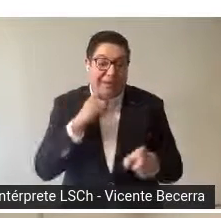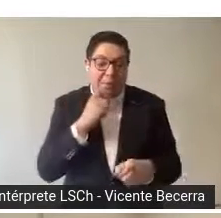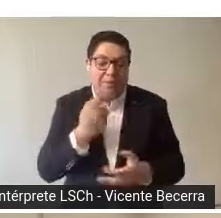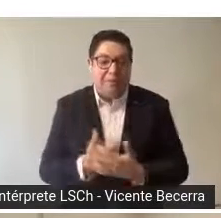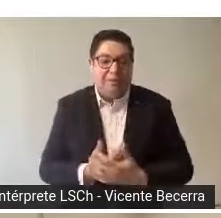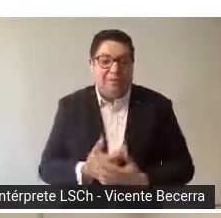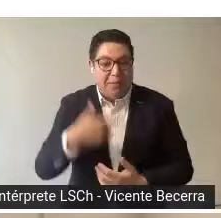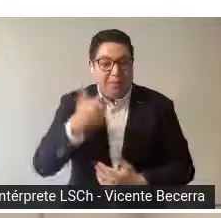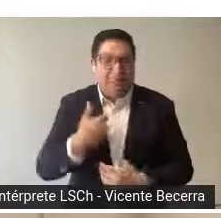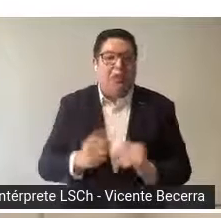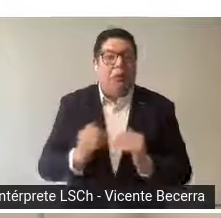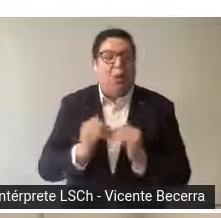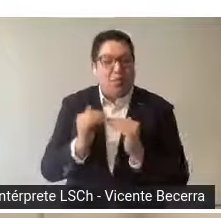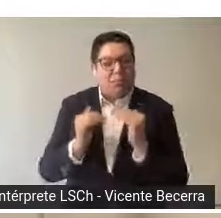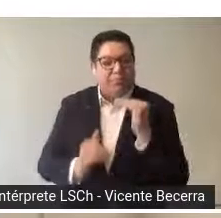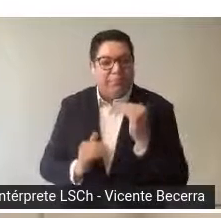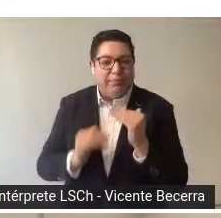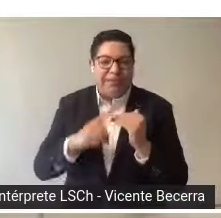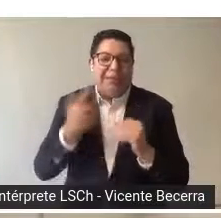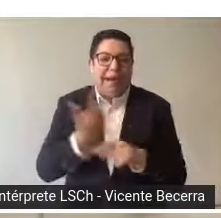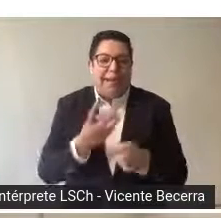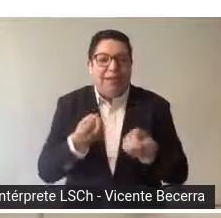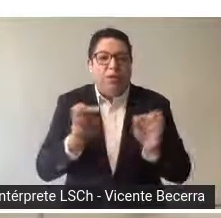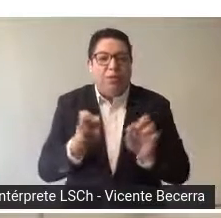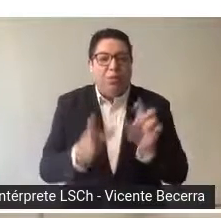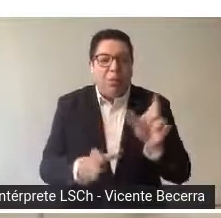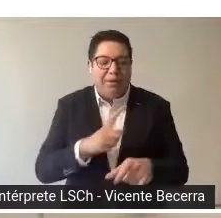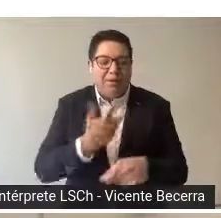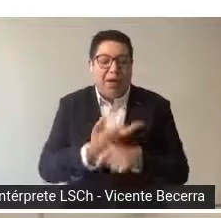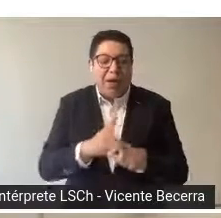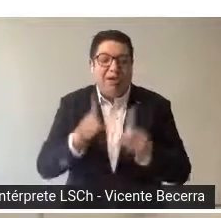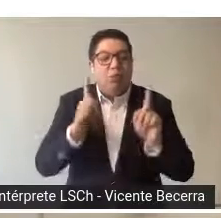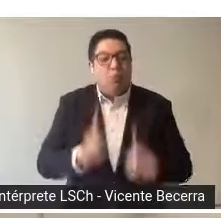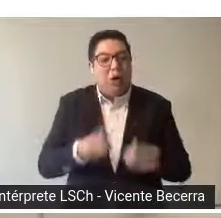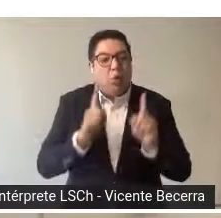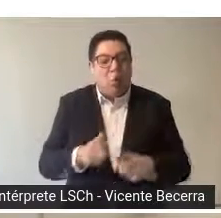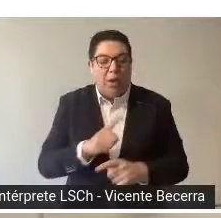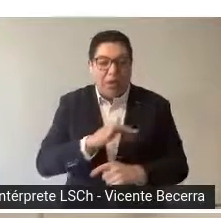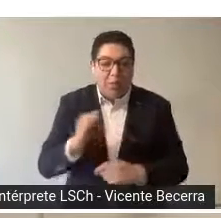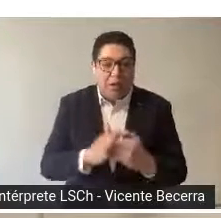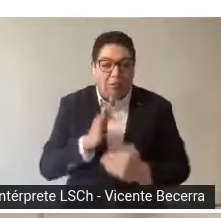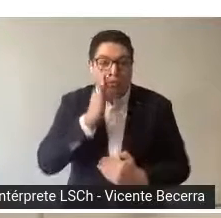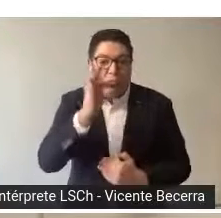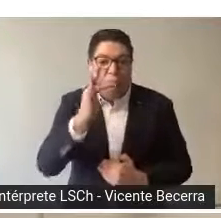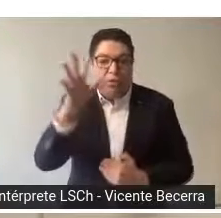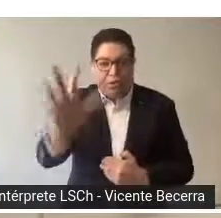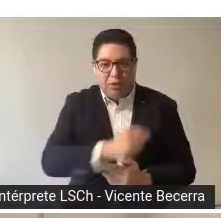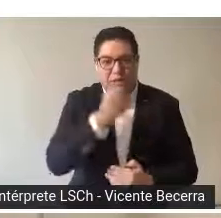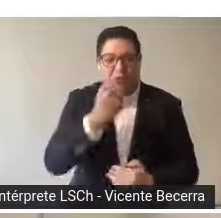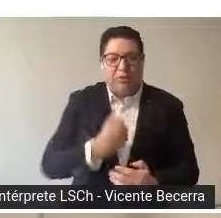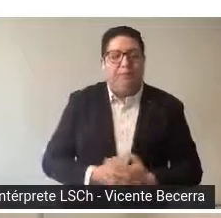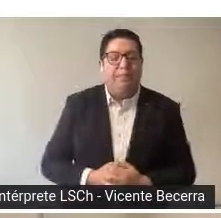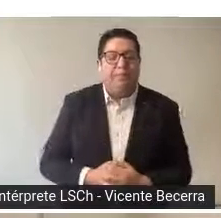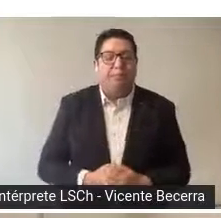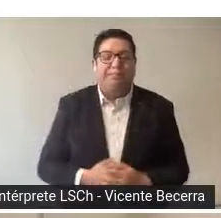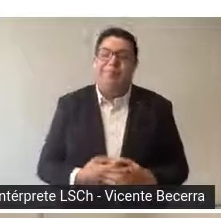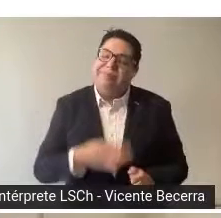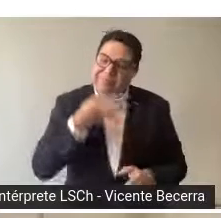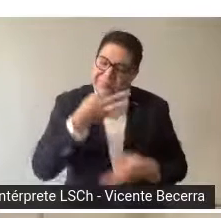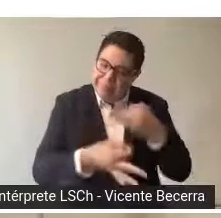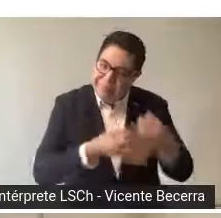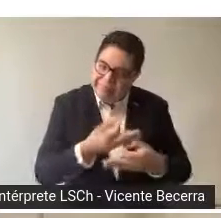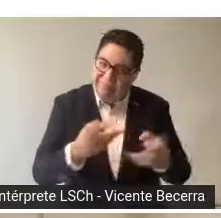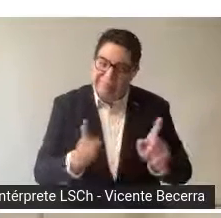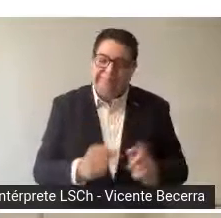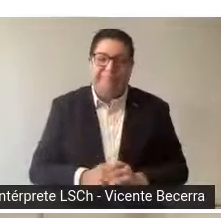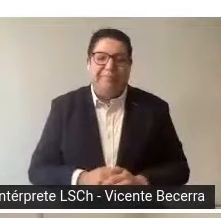no debe echarse para abajo, siempre hay una oportunidad y siempre hay una luz al final del camino. Así que eso plantearle